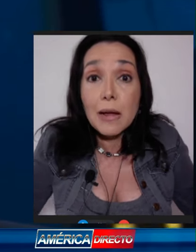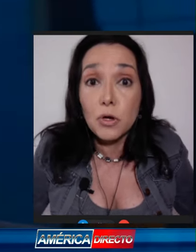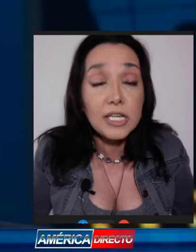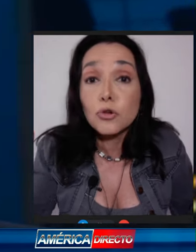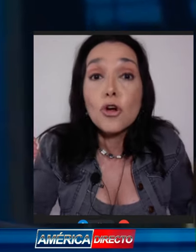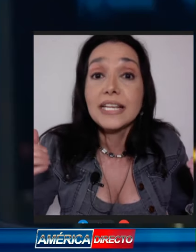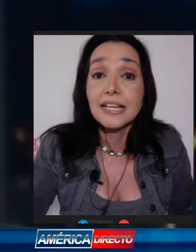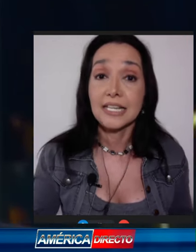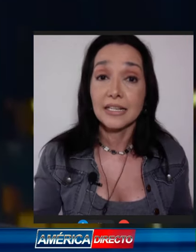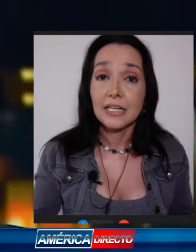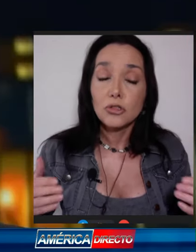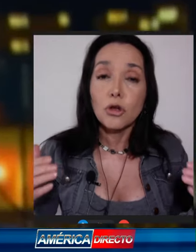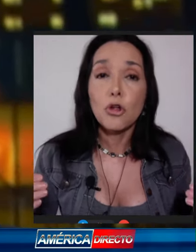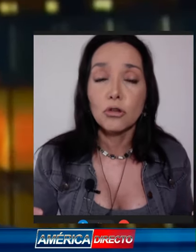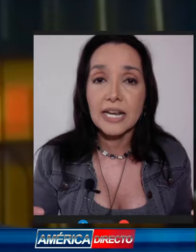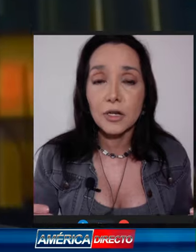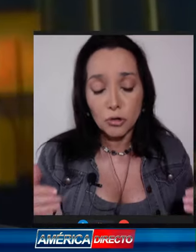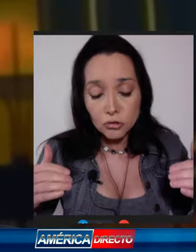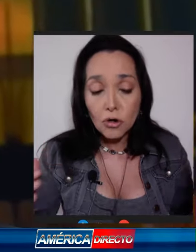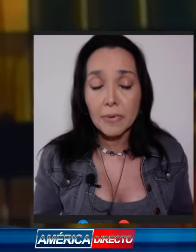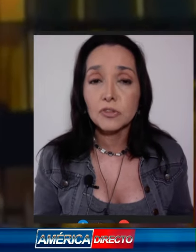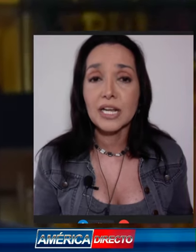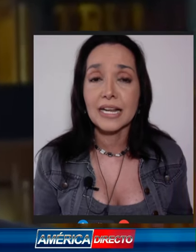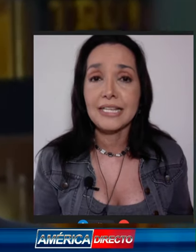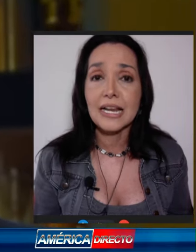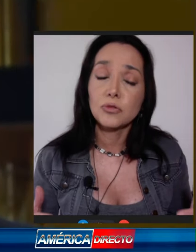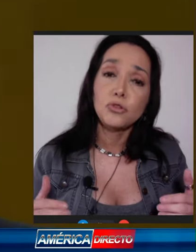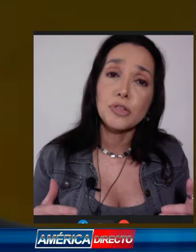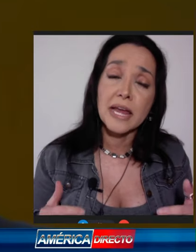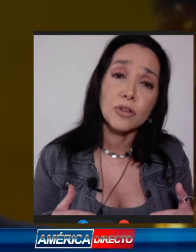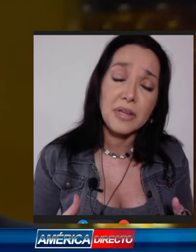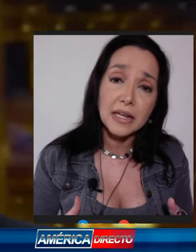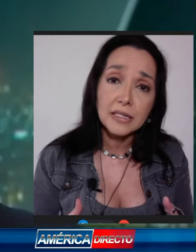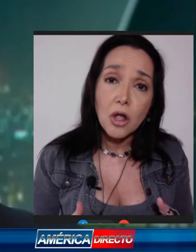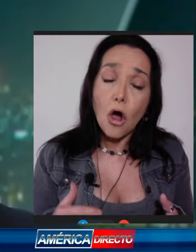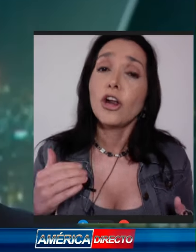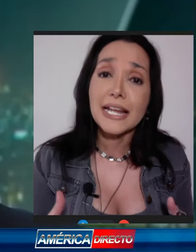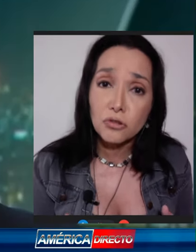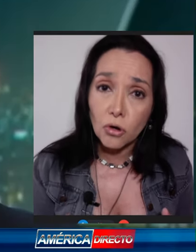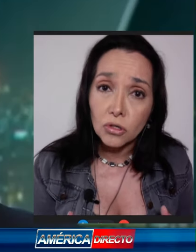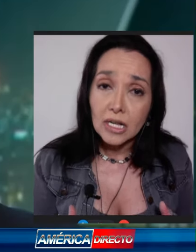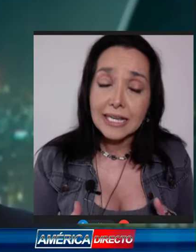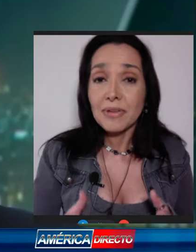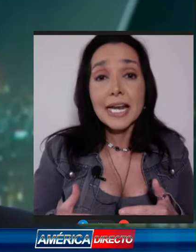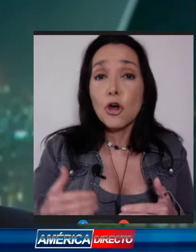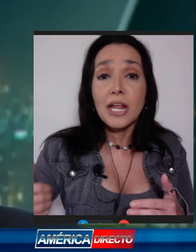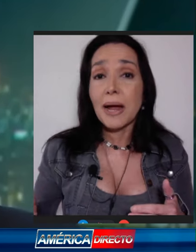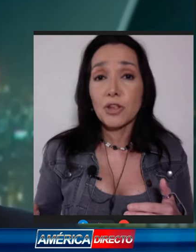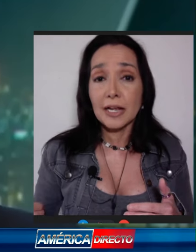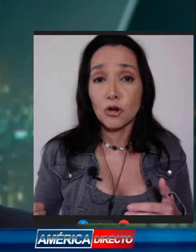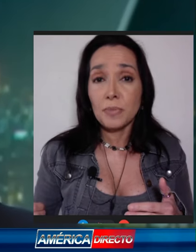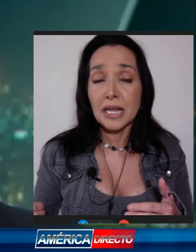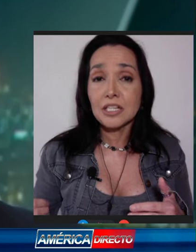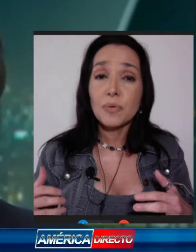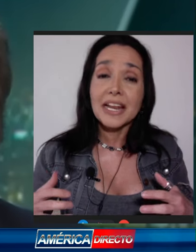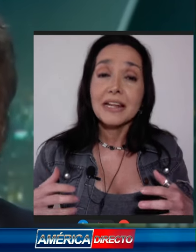un diablo, y eso no es así. Todo lo contrario, nosotros lo que vemos en Argentina es un ciudadano de bien, honesto, que viene no del palo